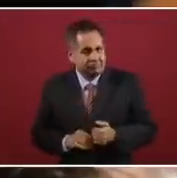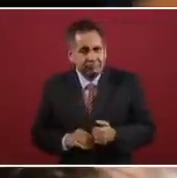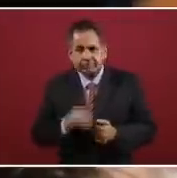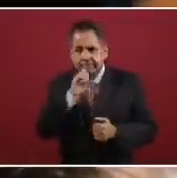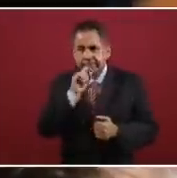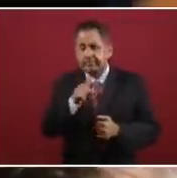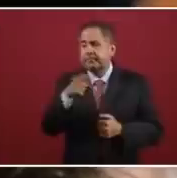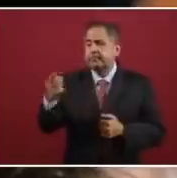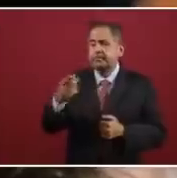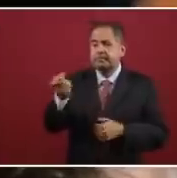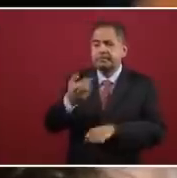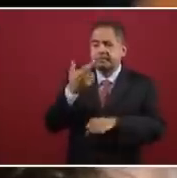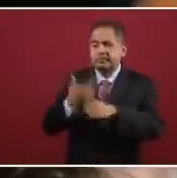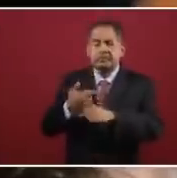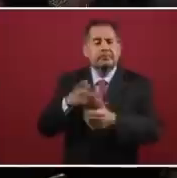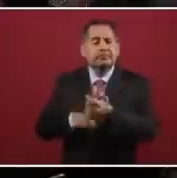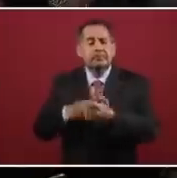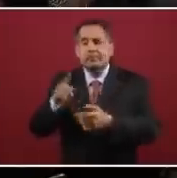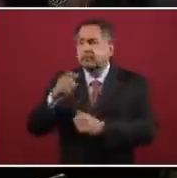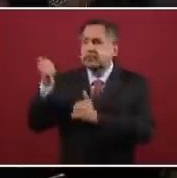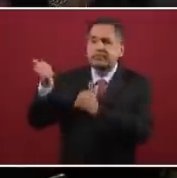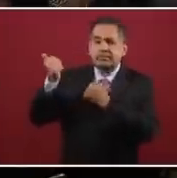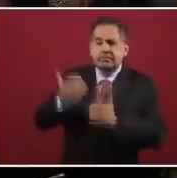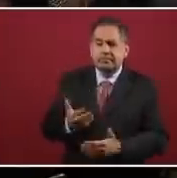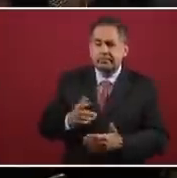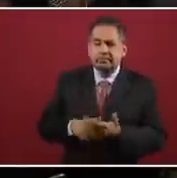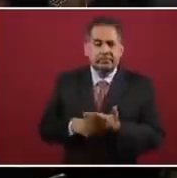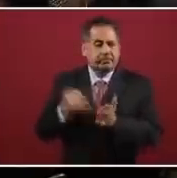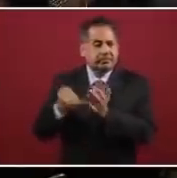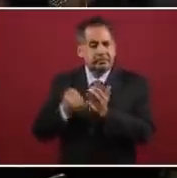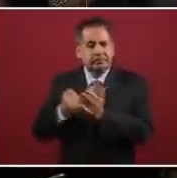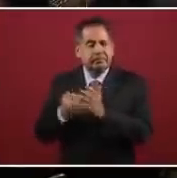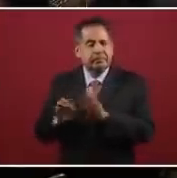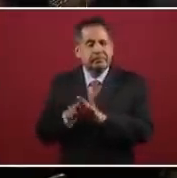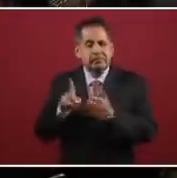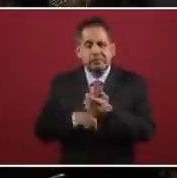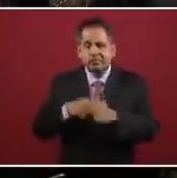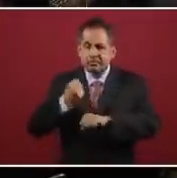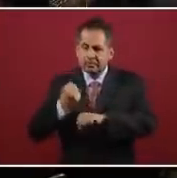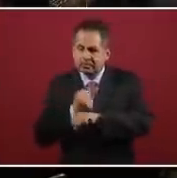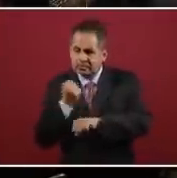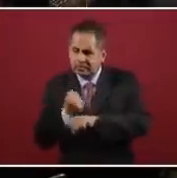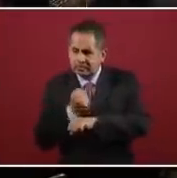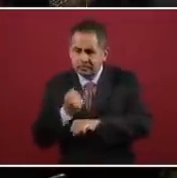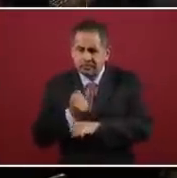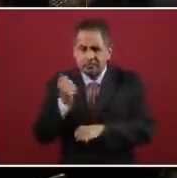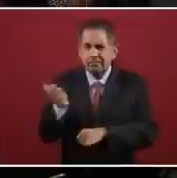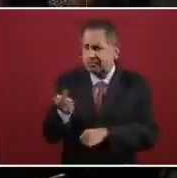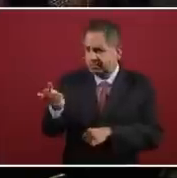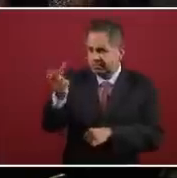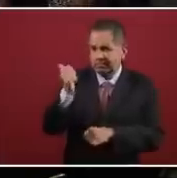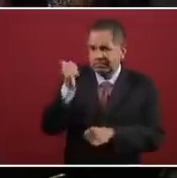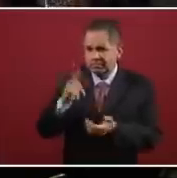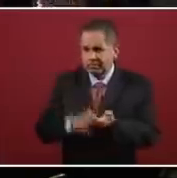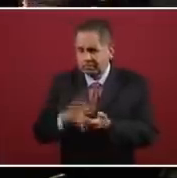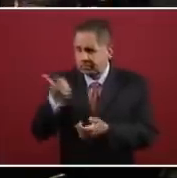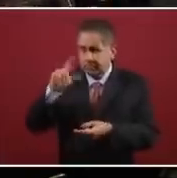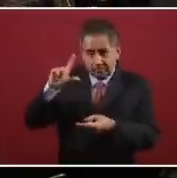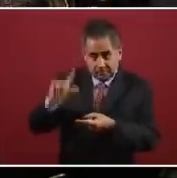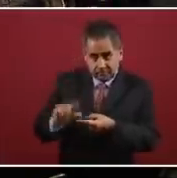secretaria sobre las importaciones de los aranceles a la industria del calzado. Secretaria, ¿algún comentario? La disminución que se va a